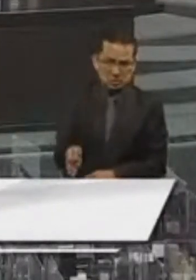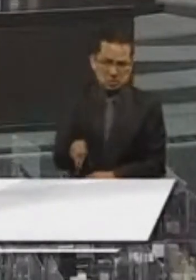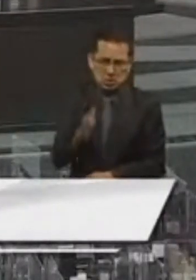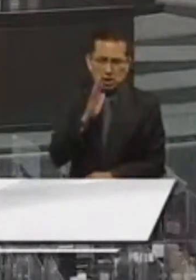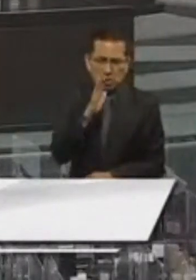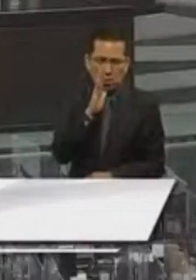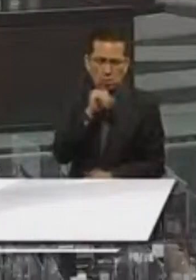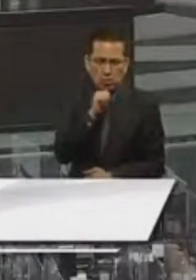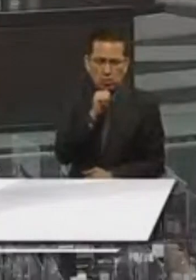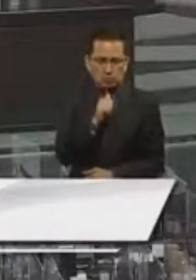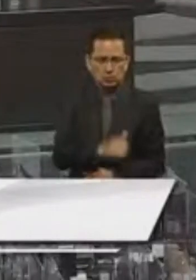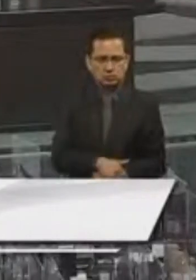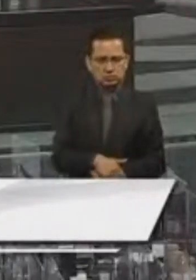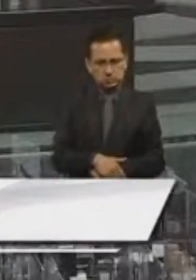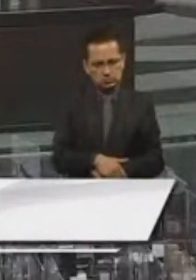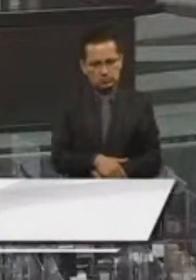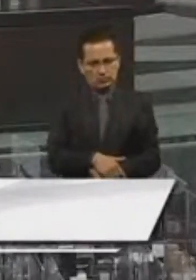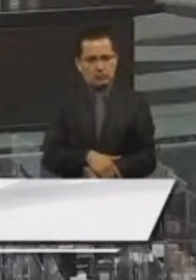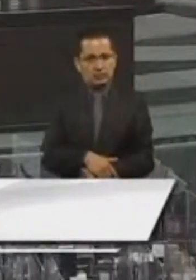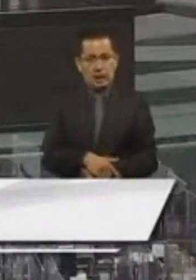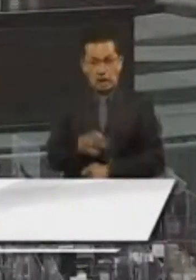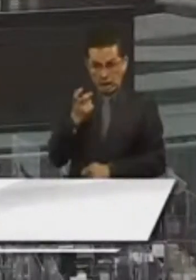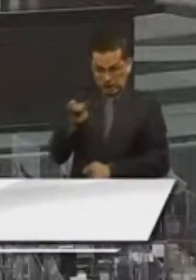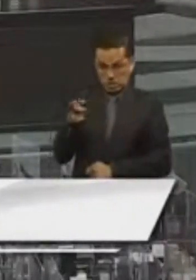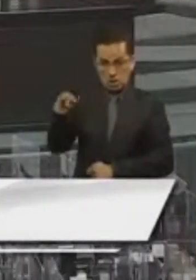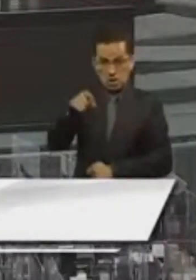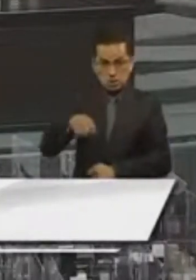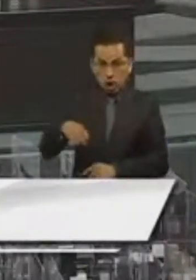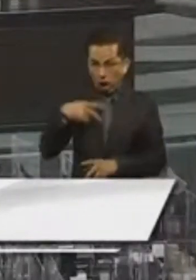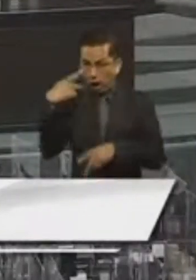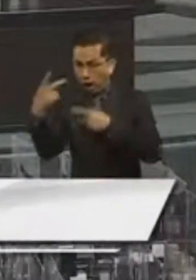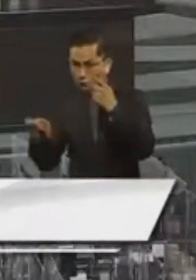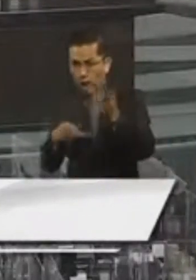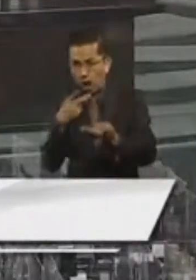no es así. Tienen que aceptar